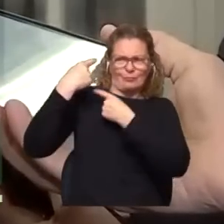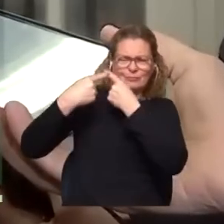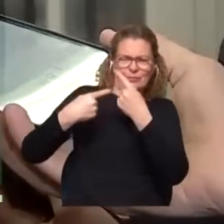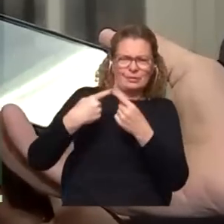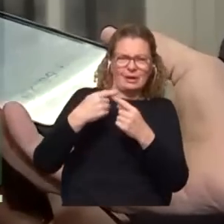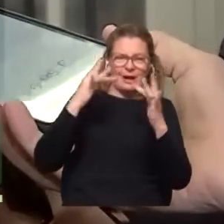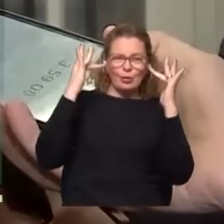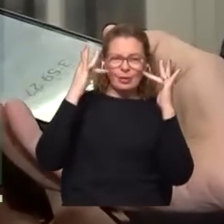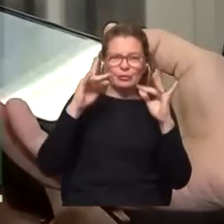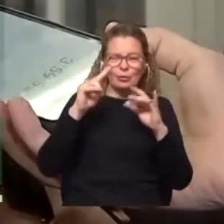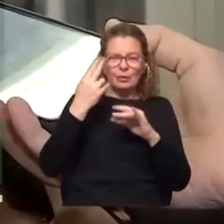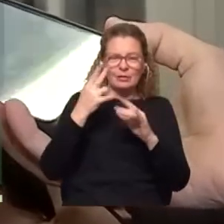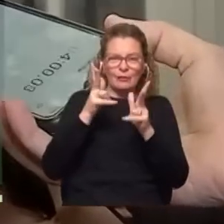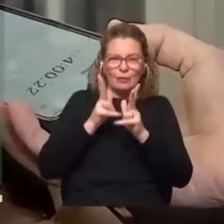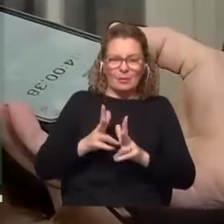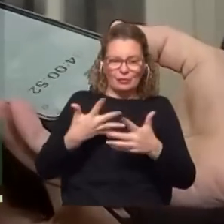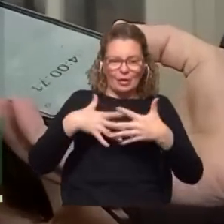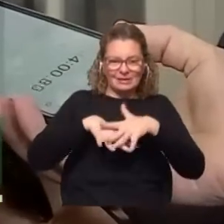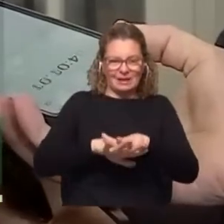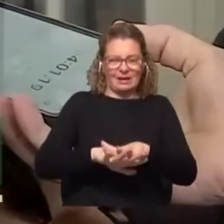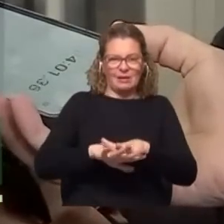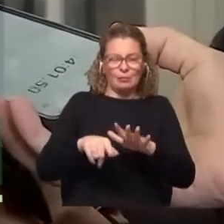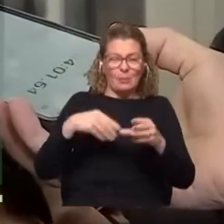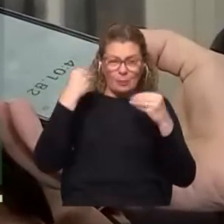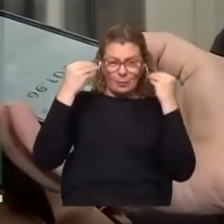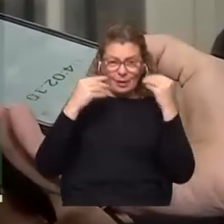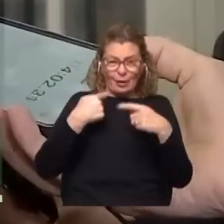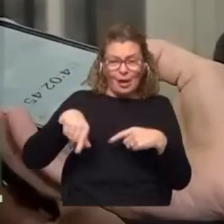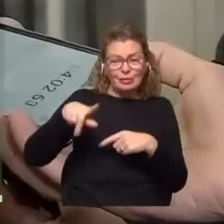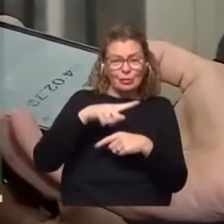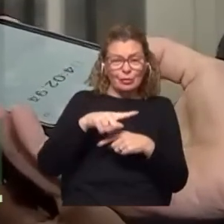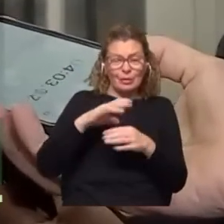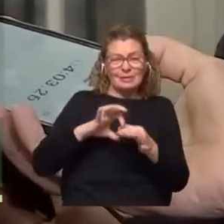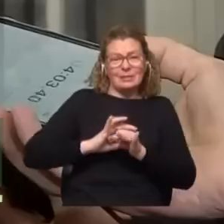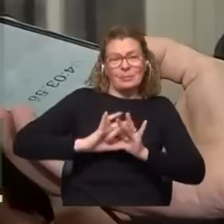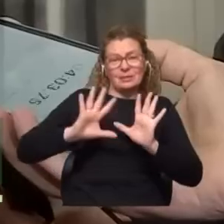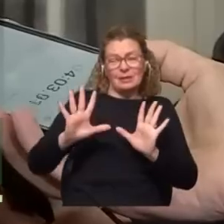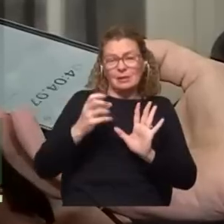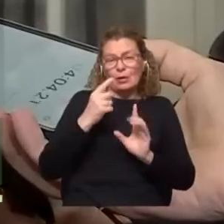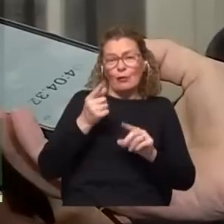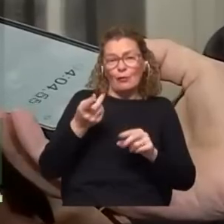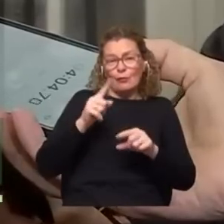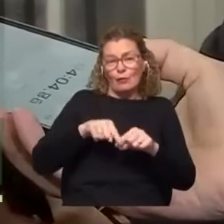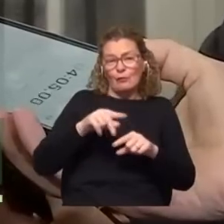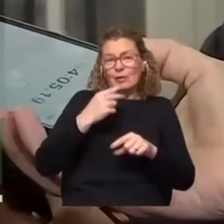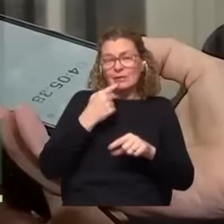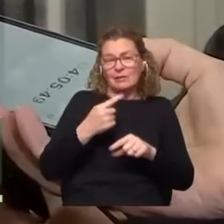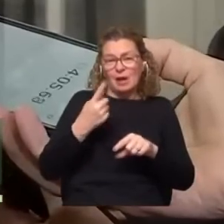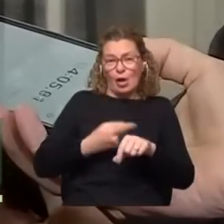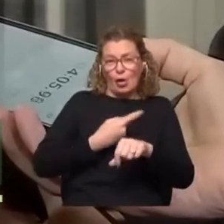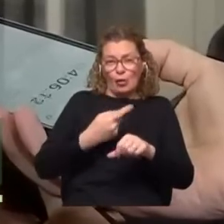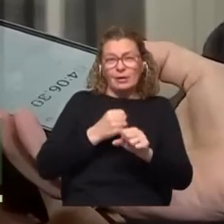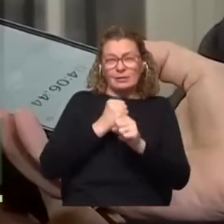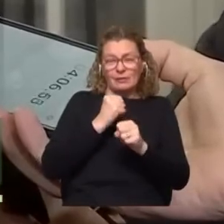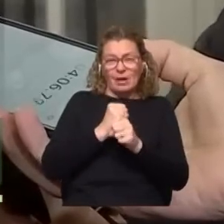de la educación uruguaya que es la formación integral y eso tiene que preocuparnos a todas y a todos independiente vuelvo a decir es una preocupación las horas de trabajo